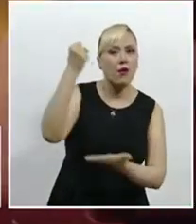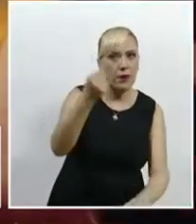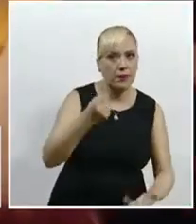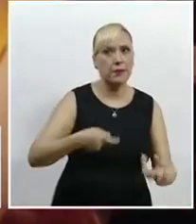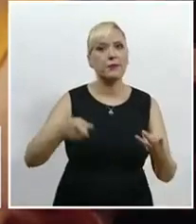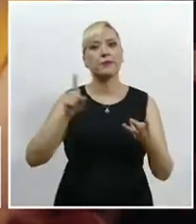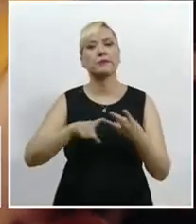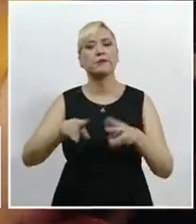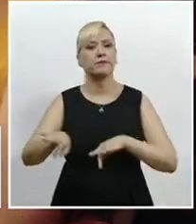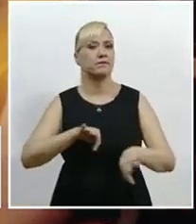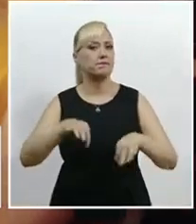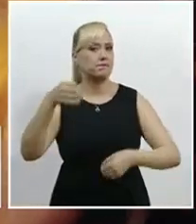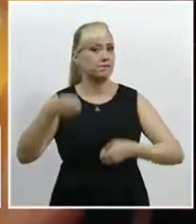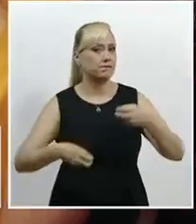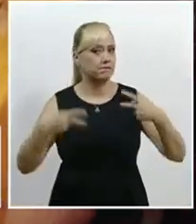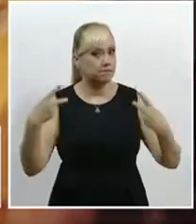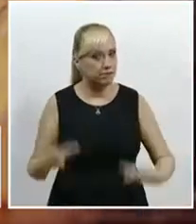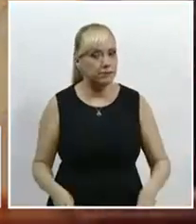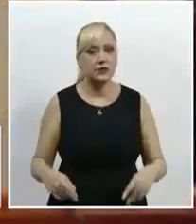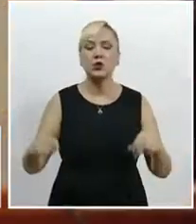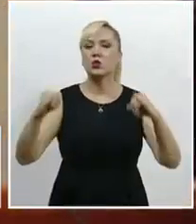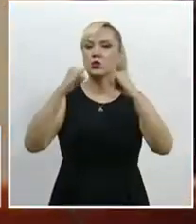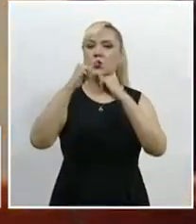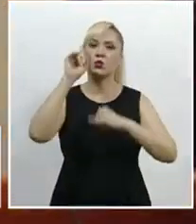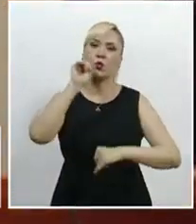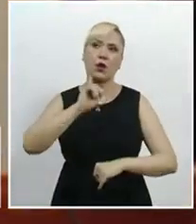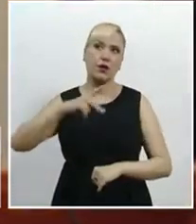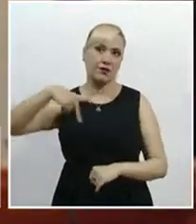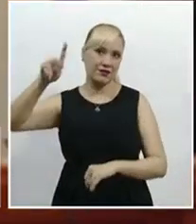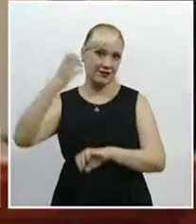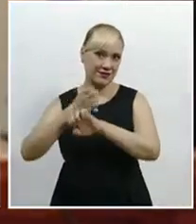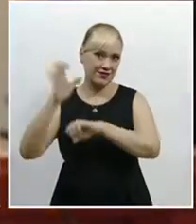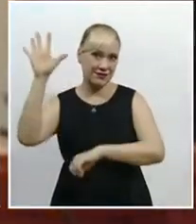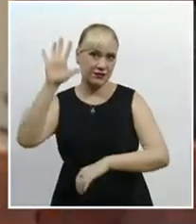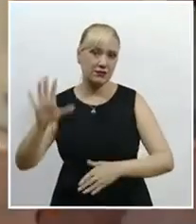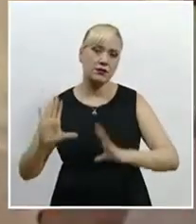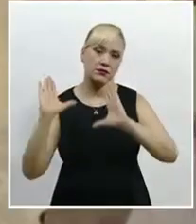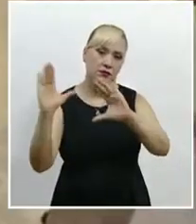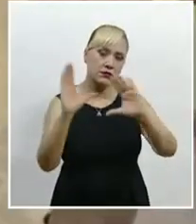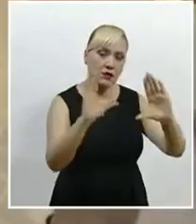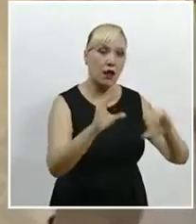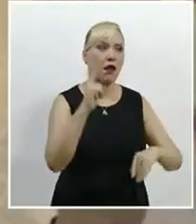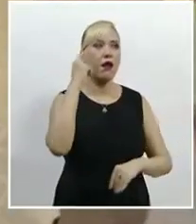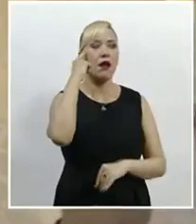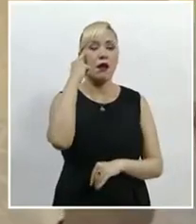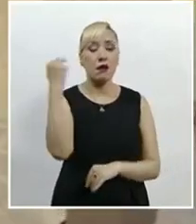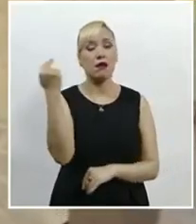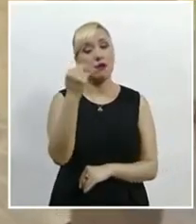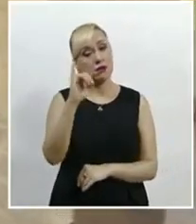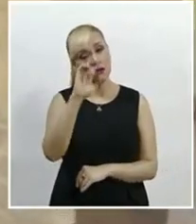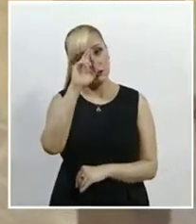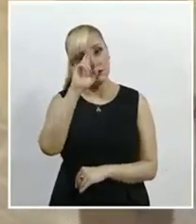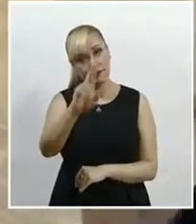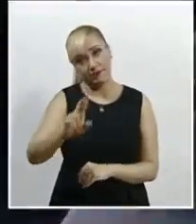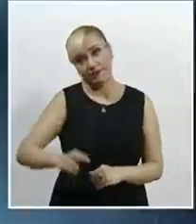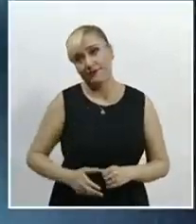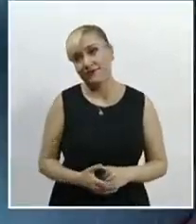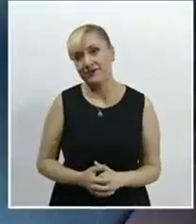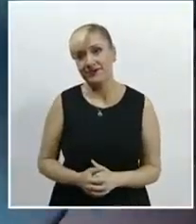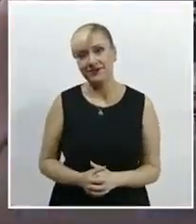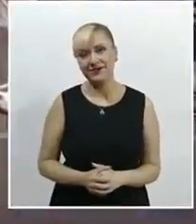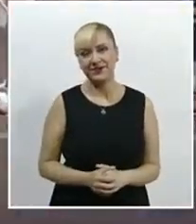ordinaria, impartidos por el Instituto de la Mujer del Estado, para obtener más herramientas que permitan incorporar esta perspectiva.